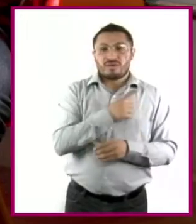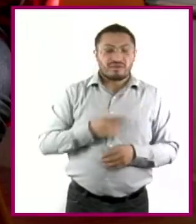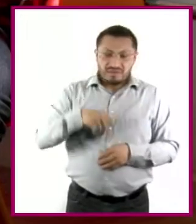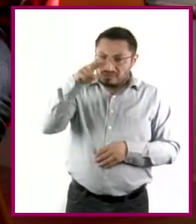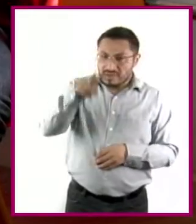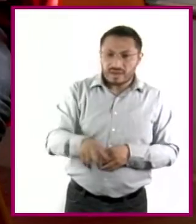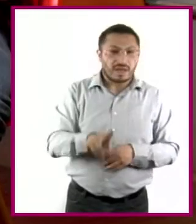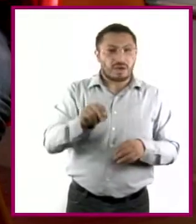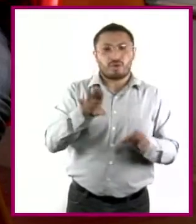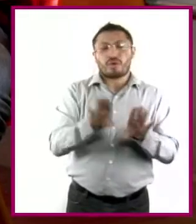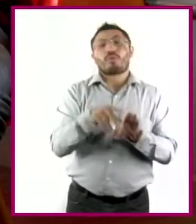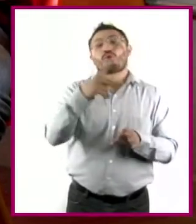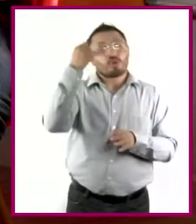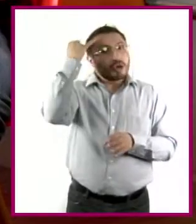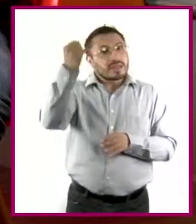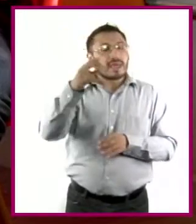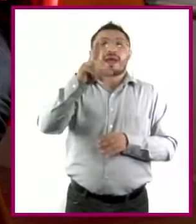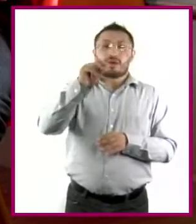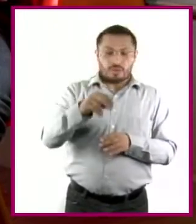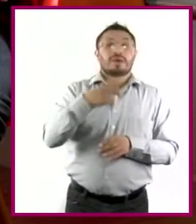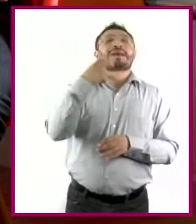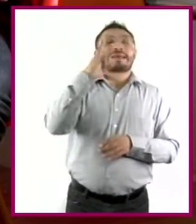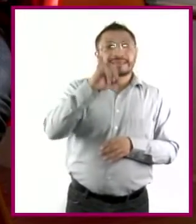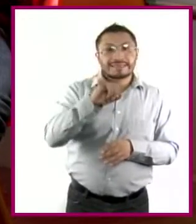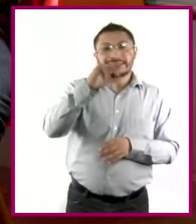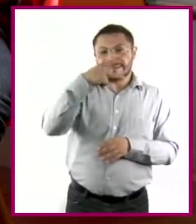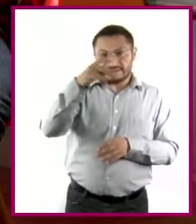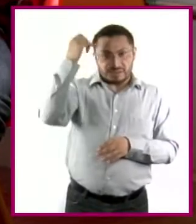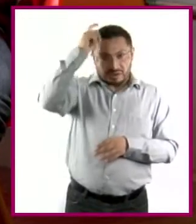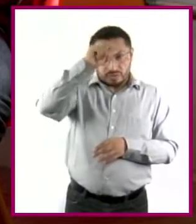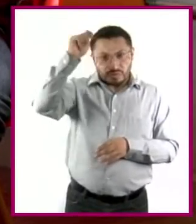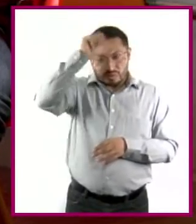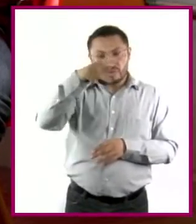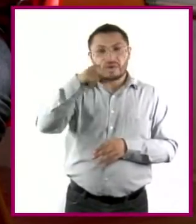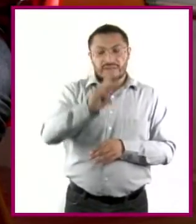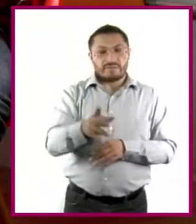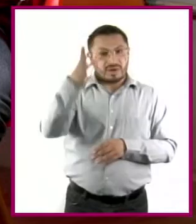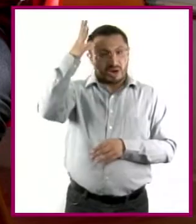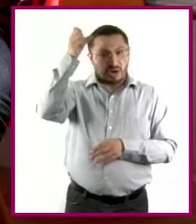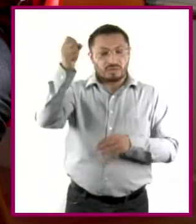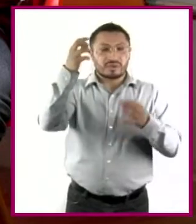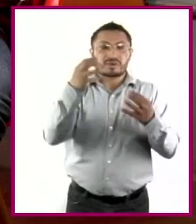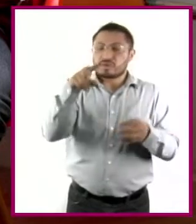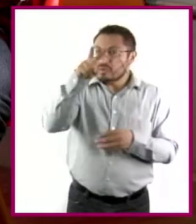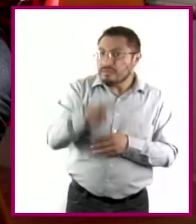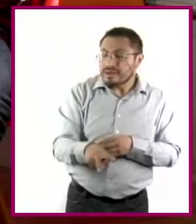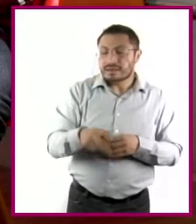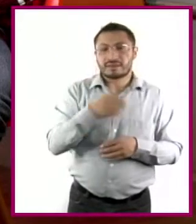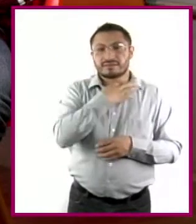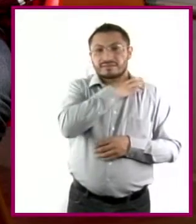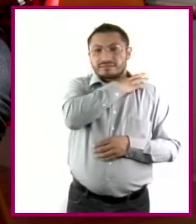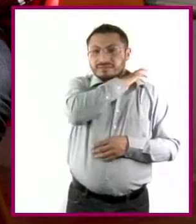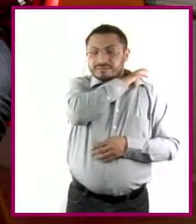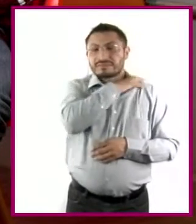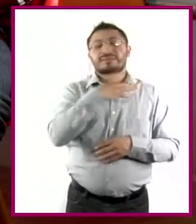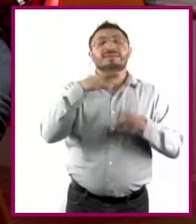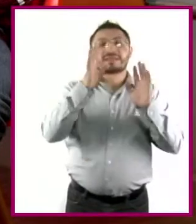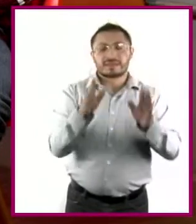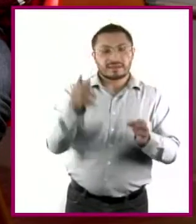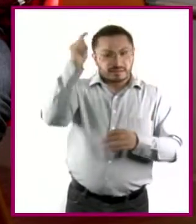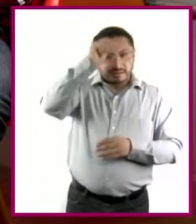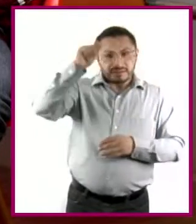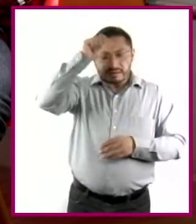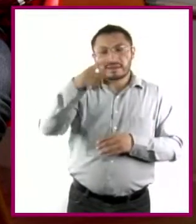por el autor, aunque su hipótesis sí sea su creación. Una vez definido todo esto, se establece la hipótesis y